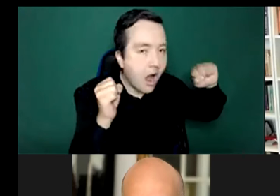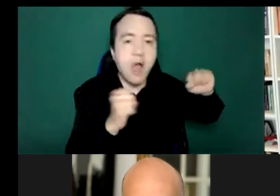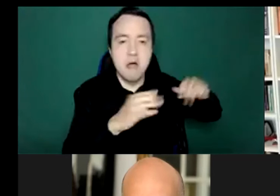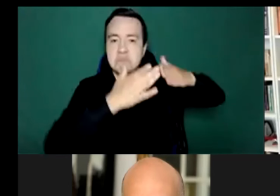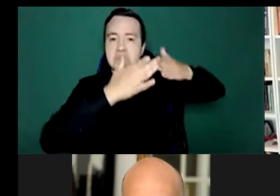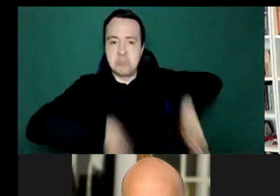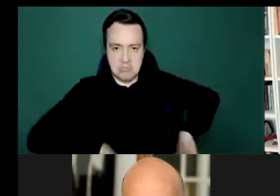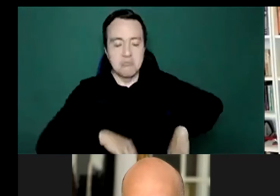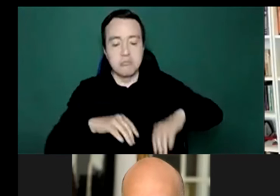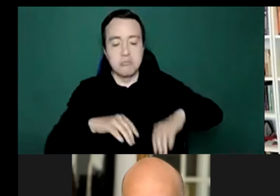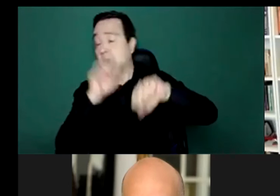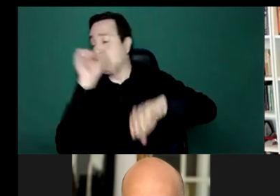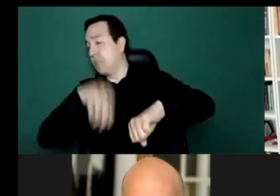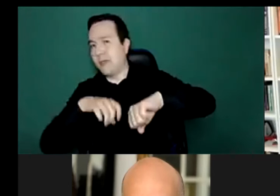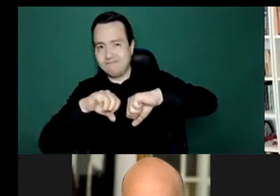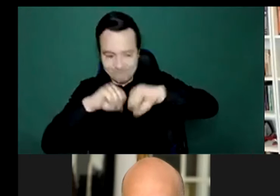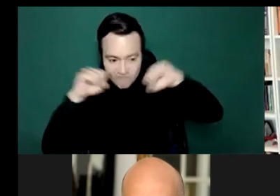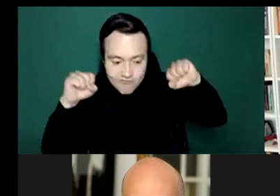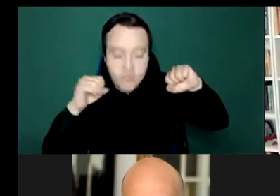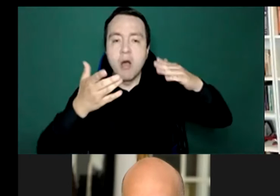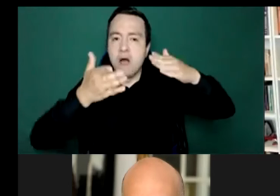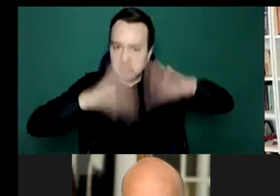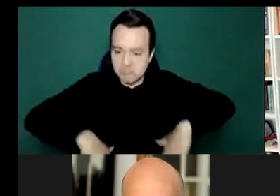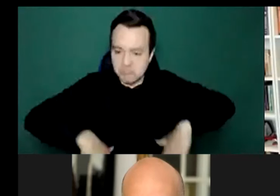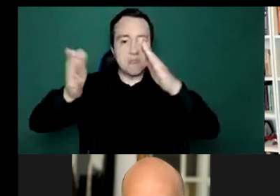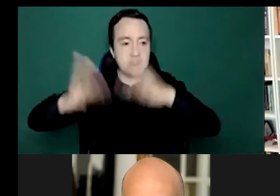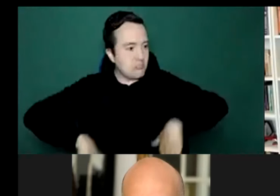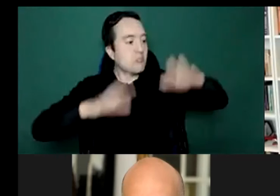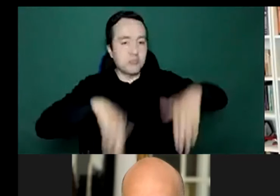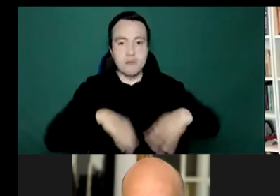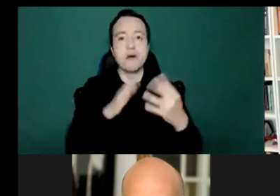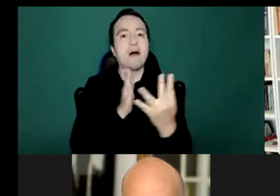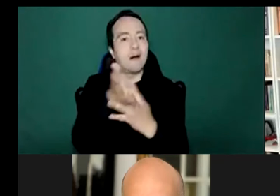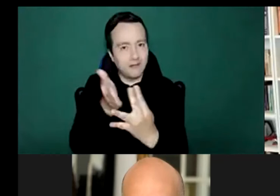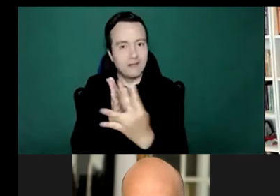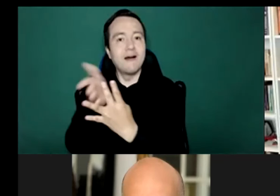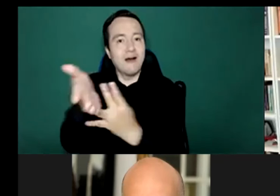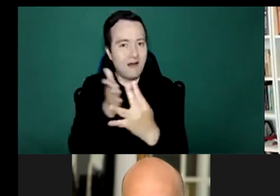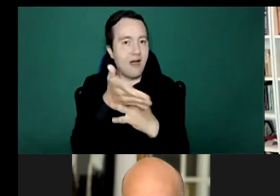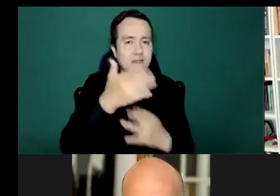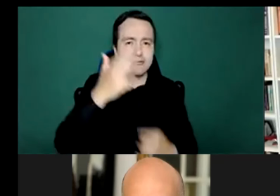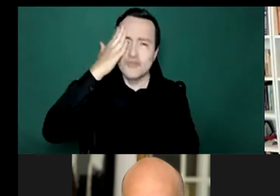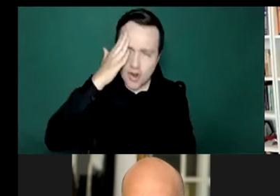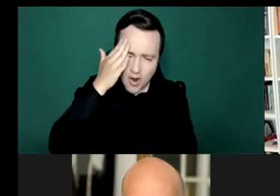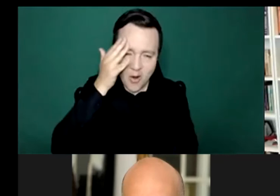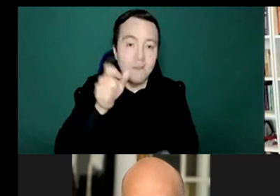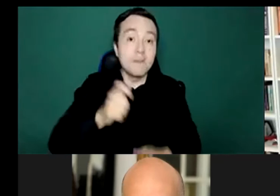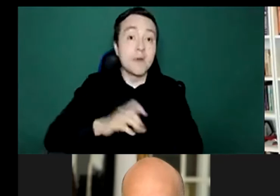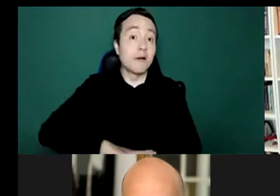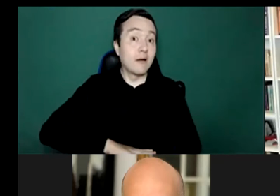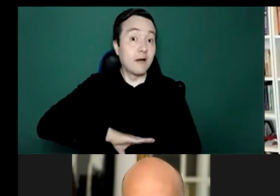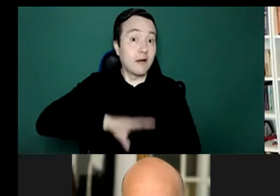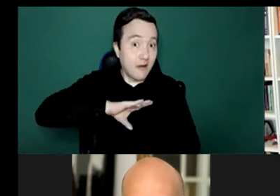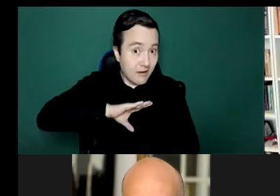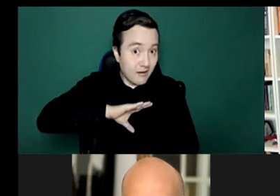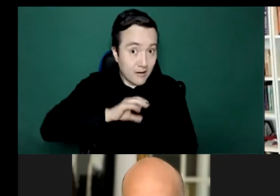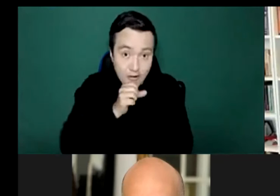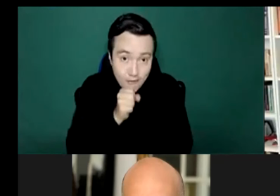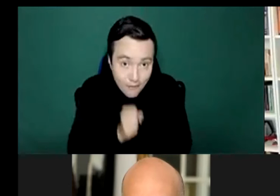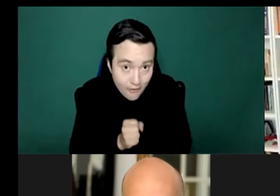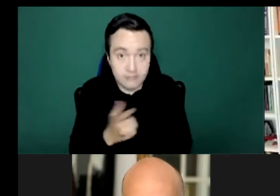cómo afectan de manera diferente, según edad, sexo y condición de salud previa. Y en